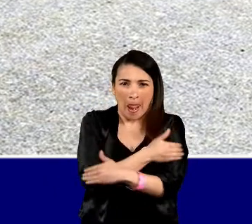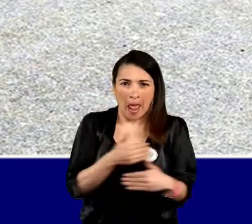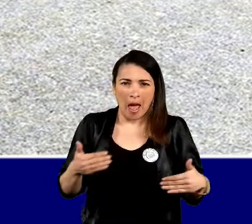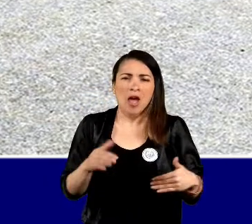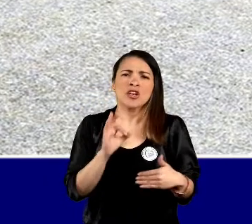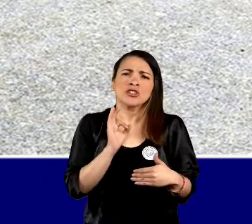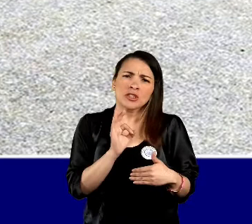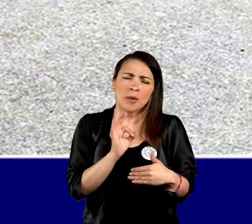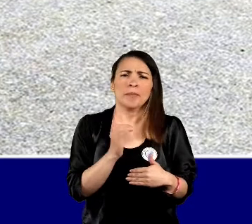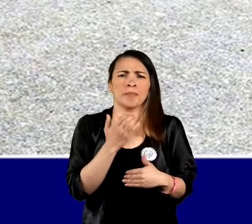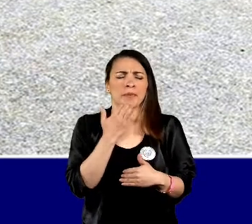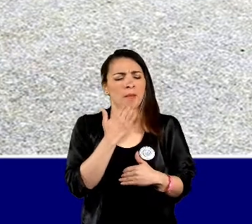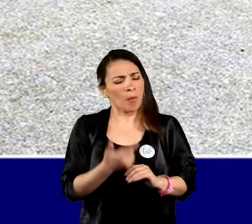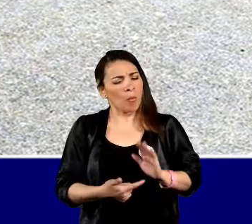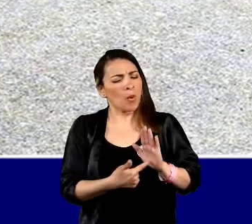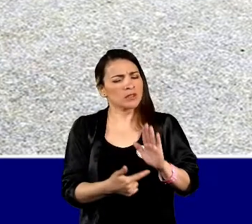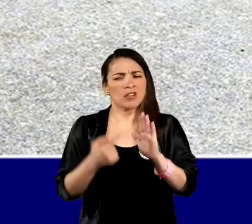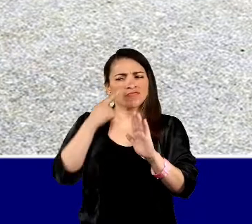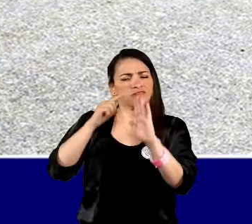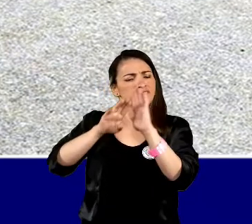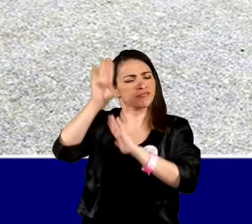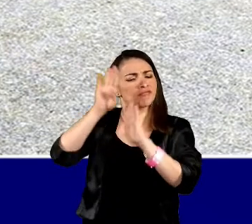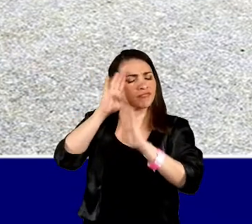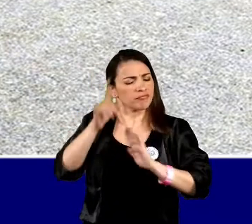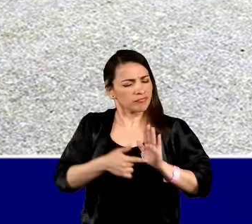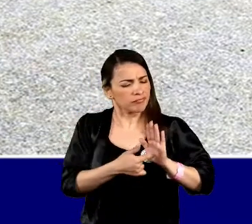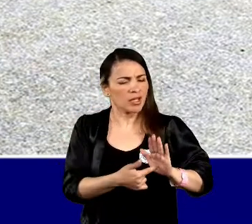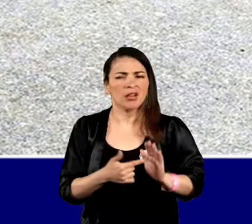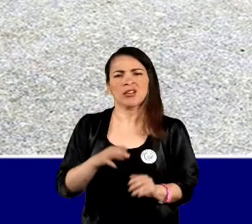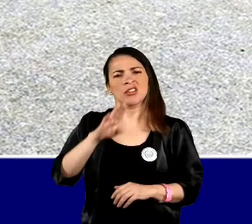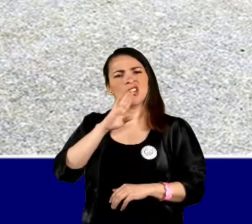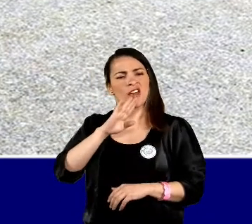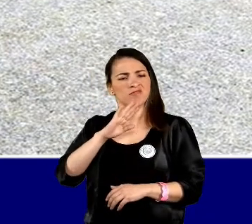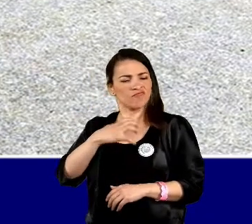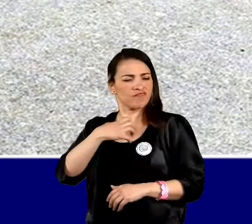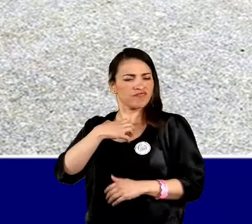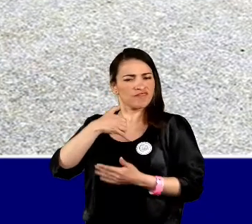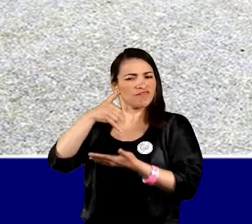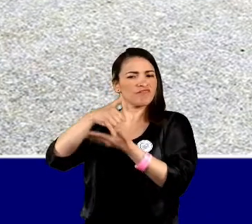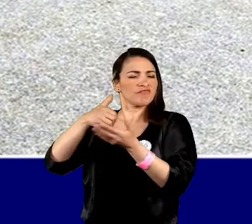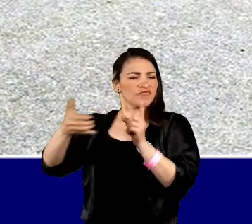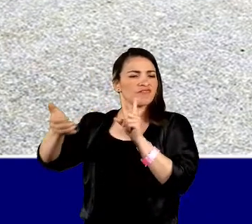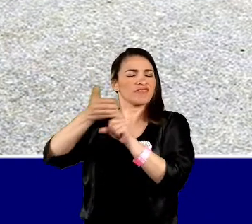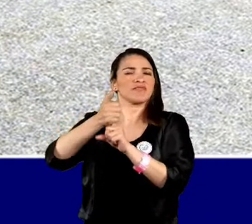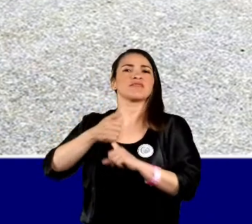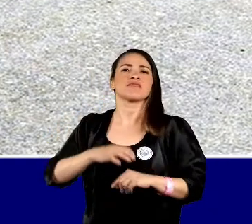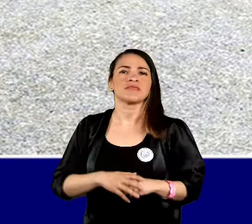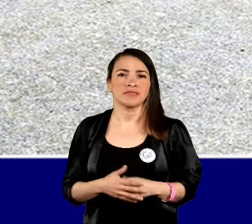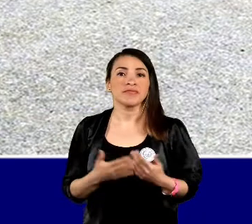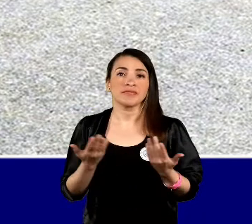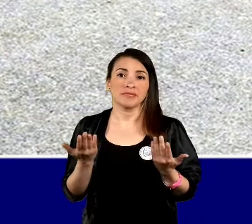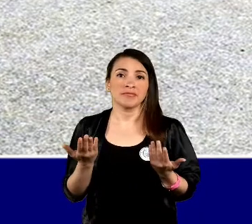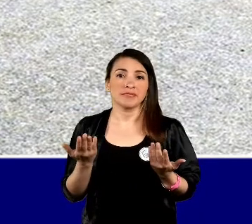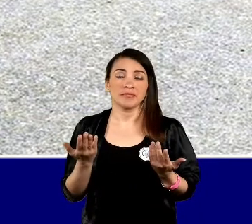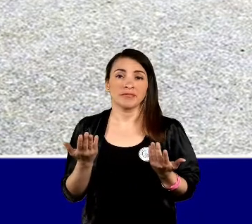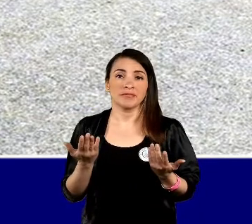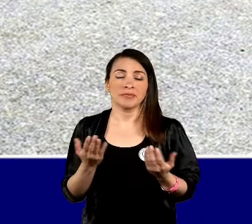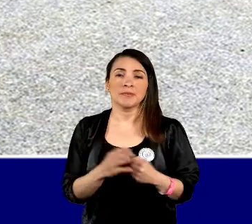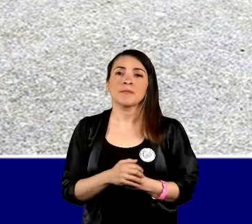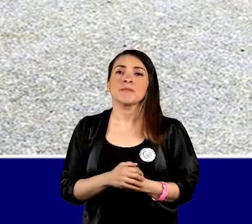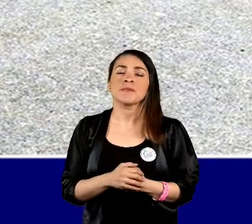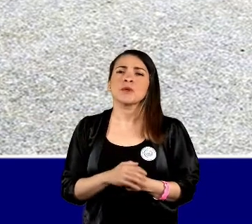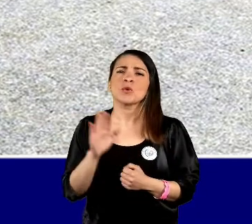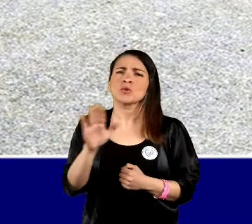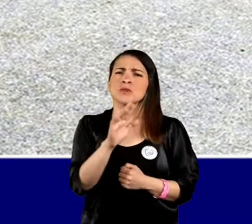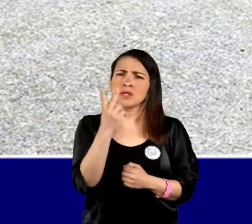nos muestran que es el éxito no muestran Quiénes son los ganadores quién vio indie movie la película